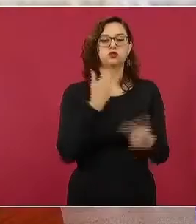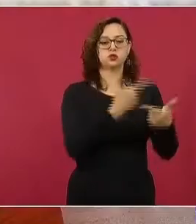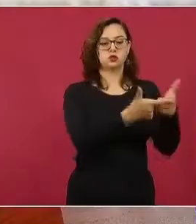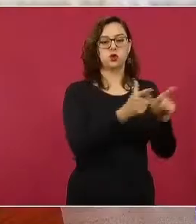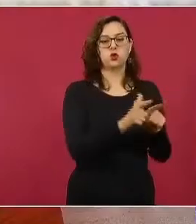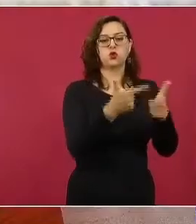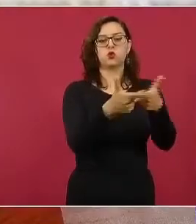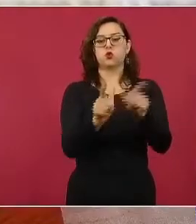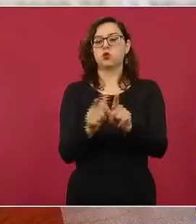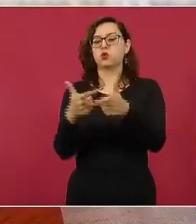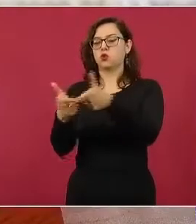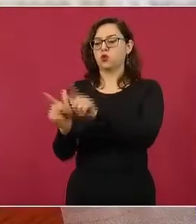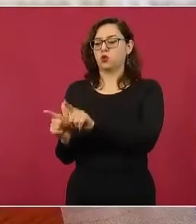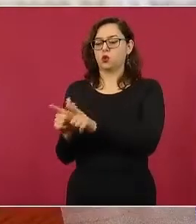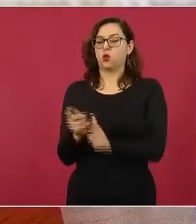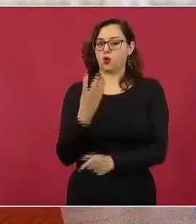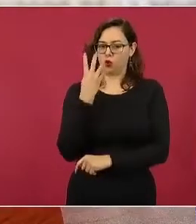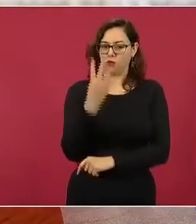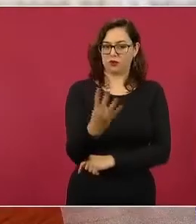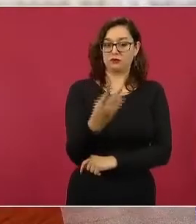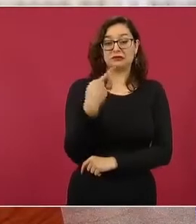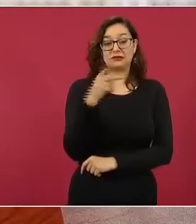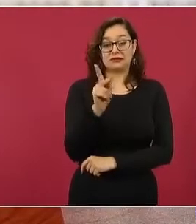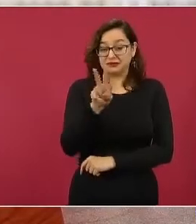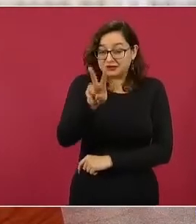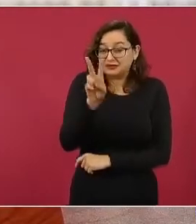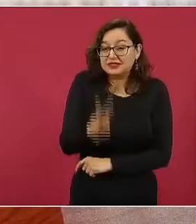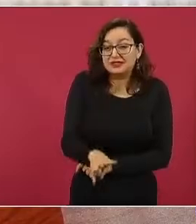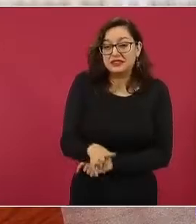a gobernador de Tabasco, no tenía yo pensado